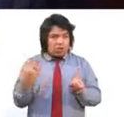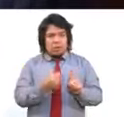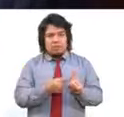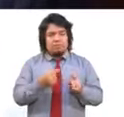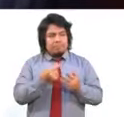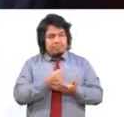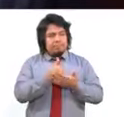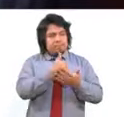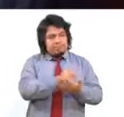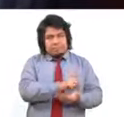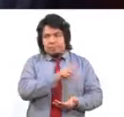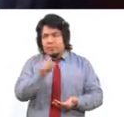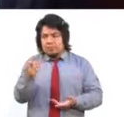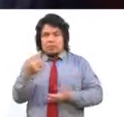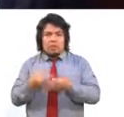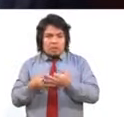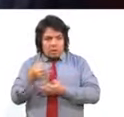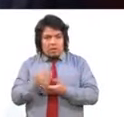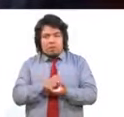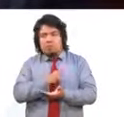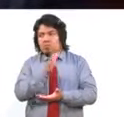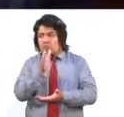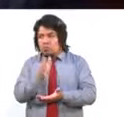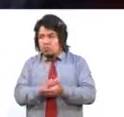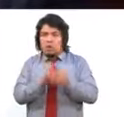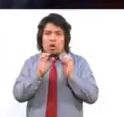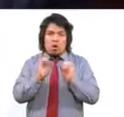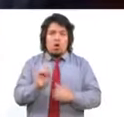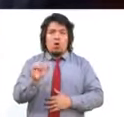que asista a los centros de justicia de la Fiscalía, o a